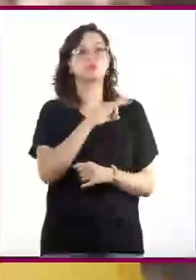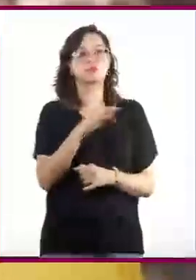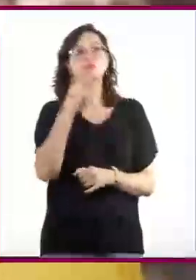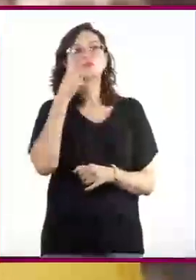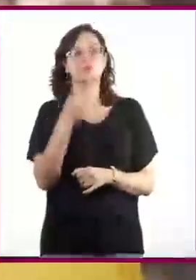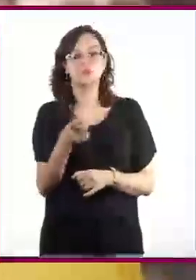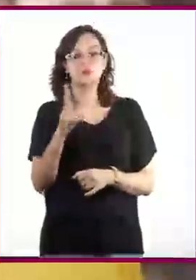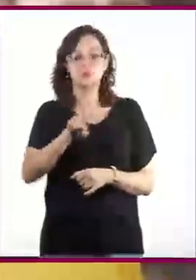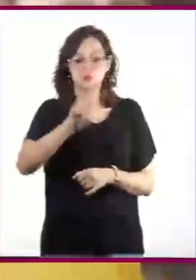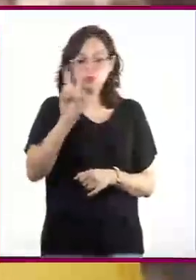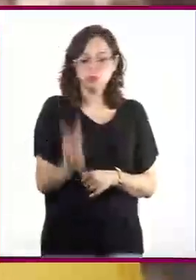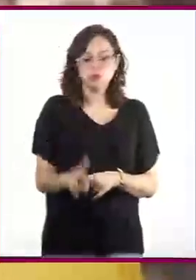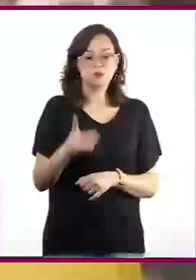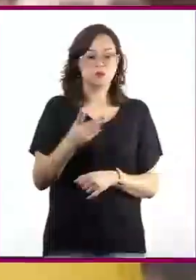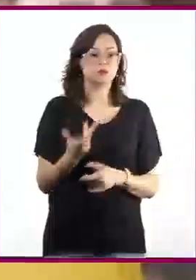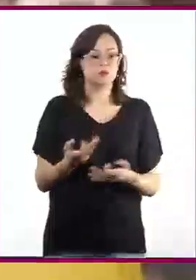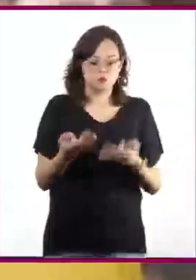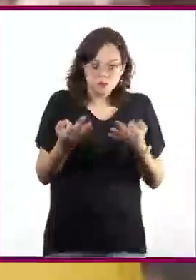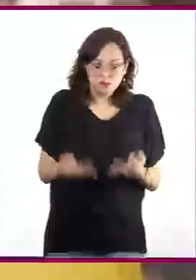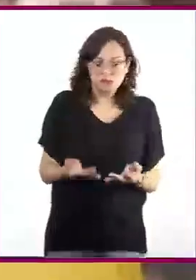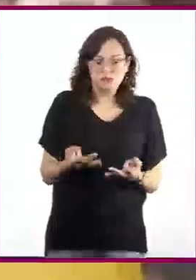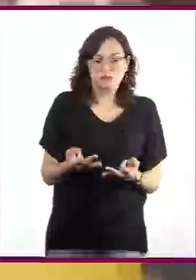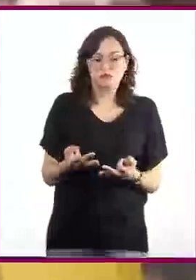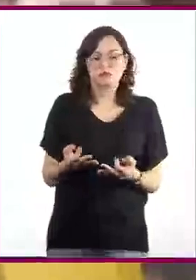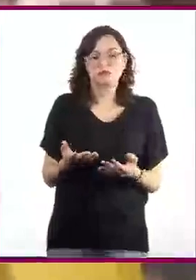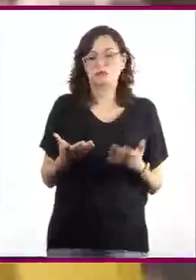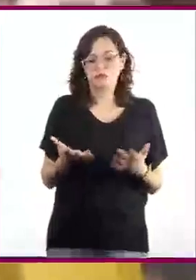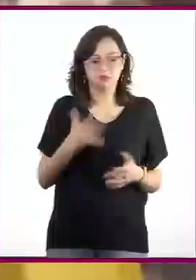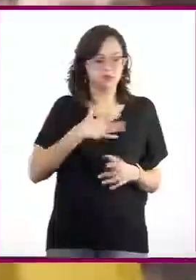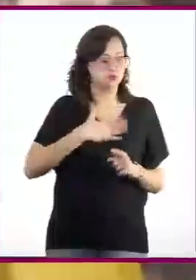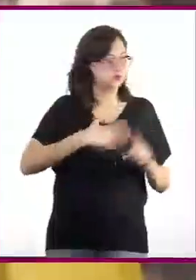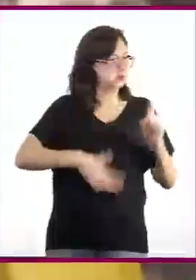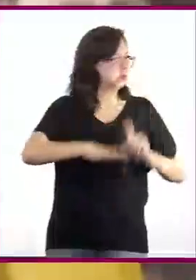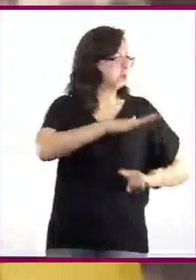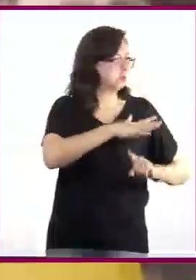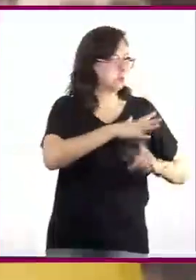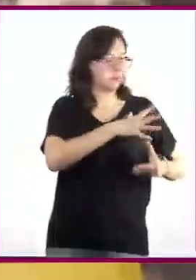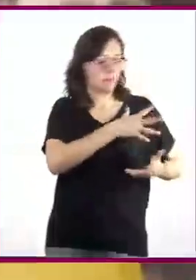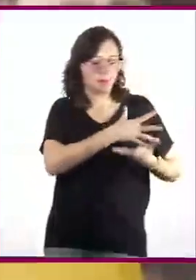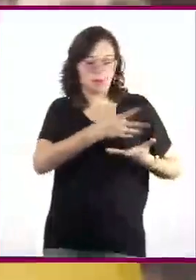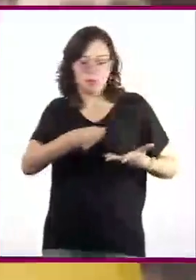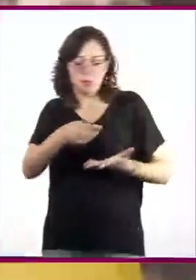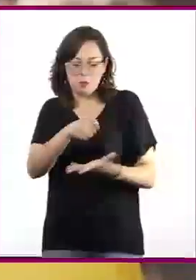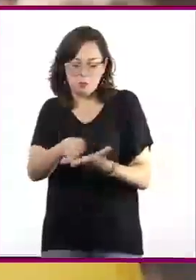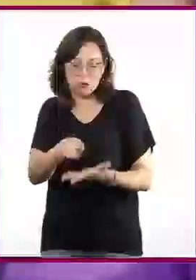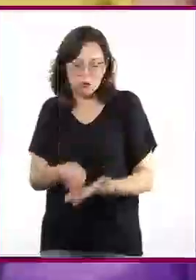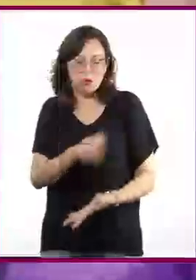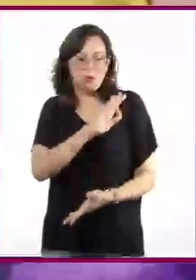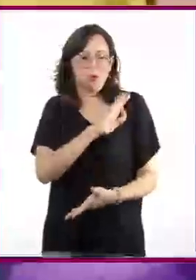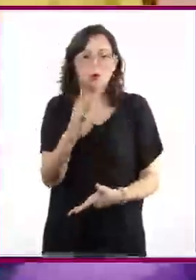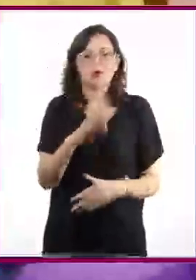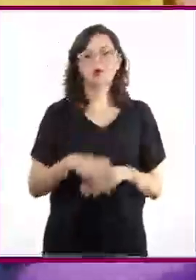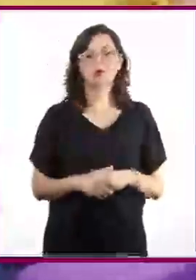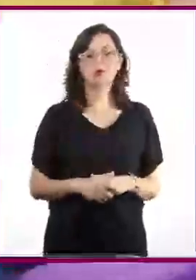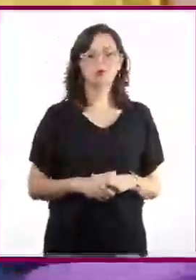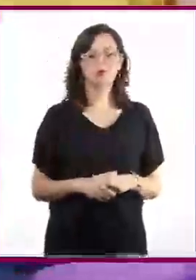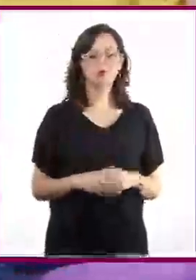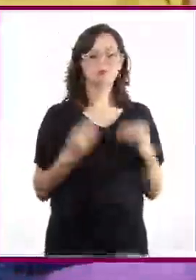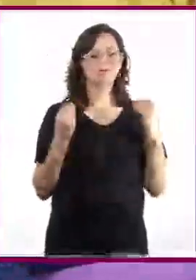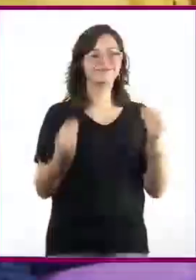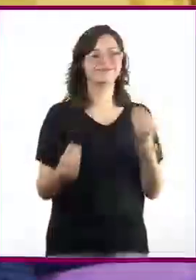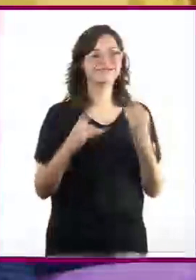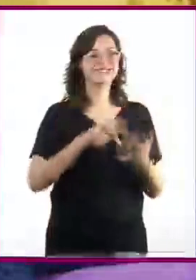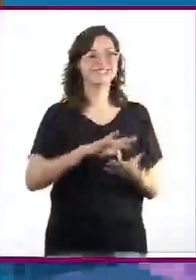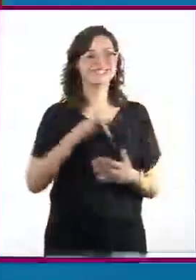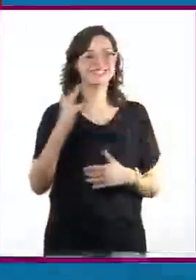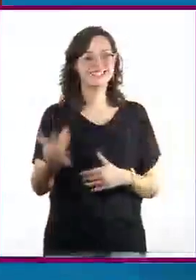tocó vivir en nuestro momento, por ejemplo, a partir de versos o de unos poemas que podamos escribir. Bueno, muchas gracias